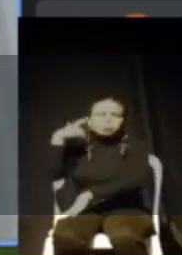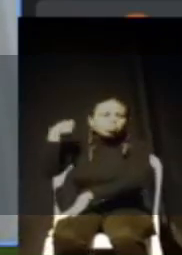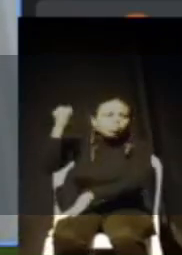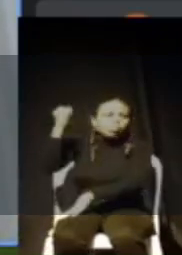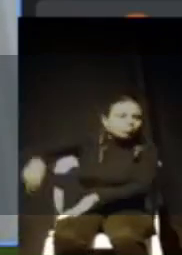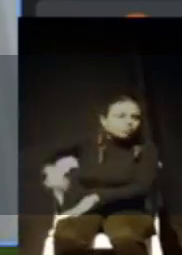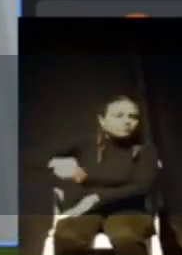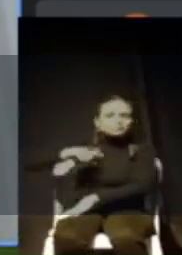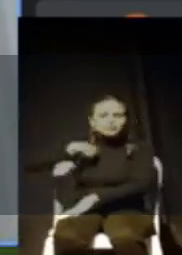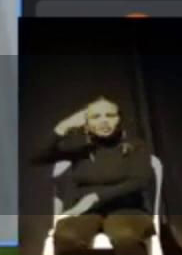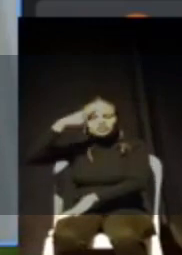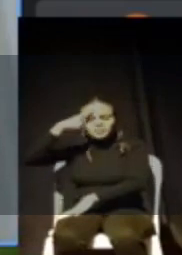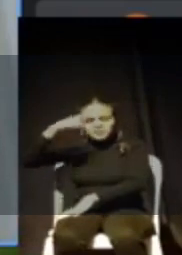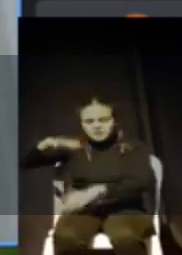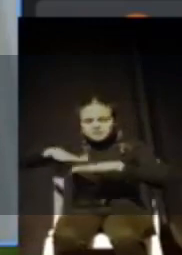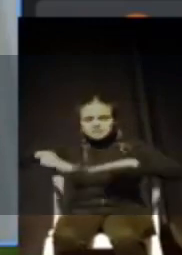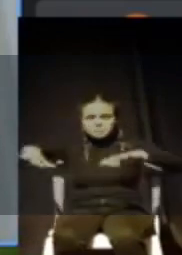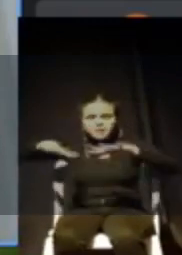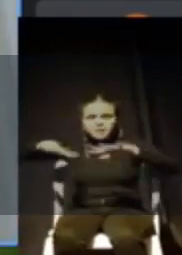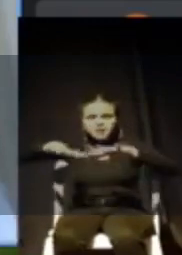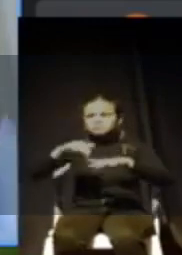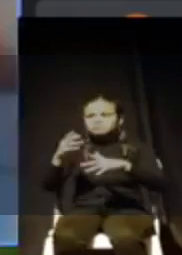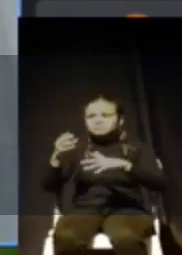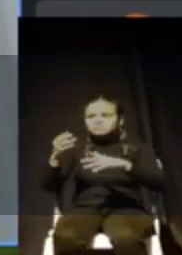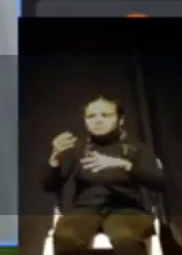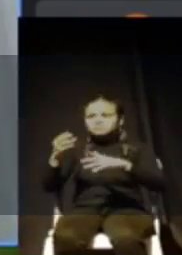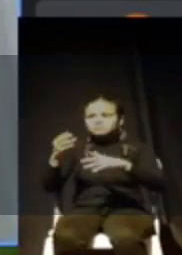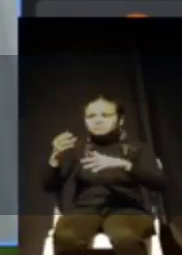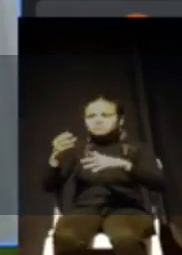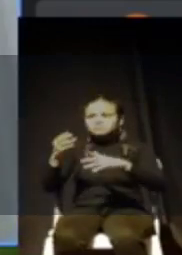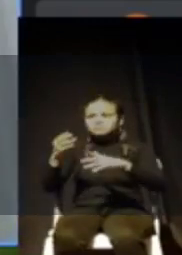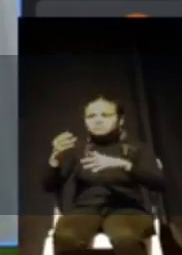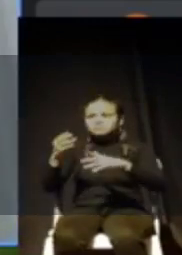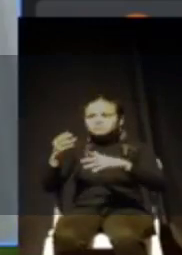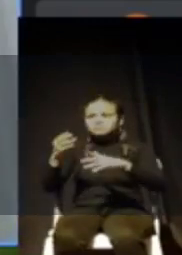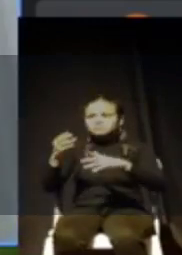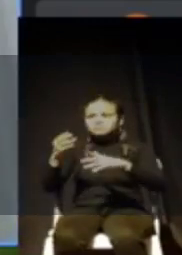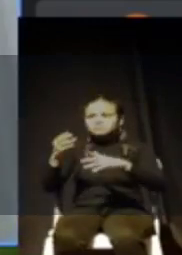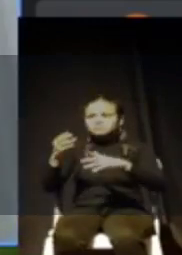ese lugar también para esos intelectuales en